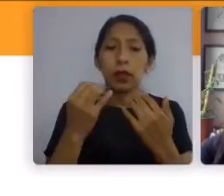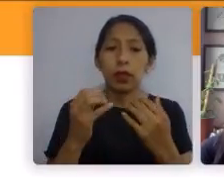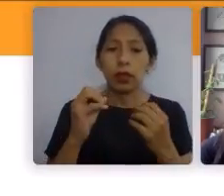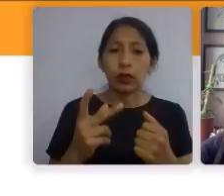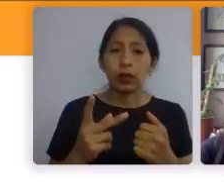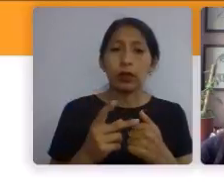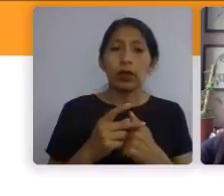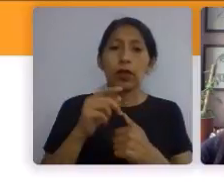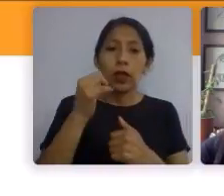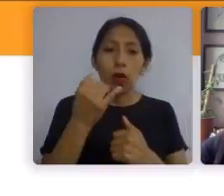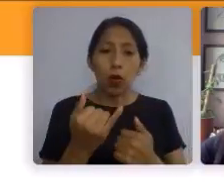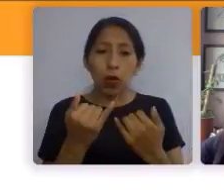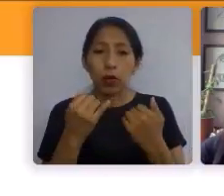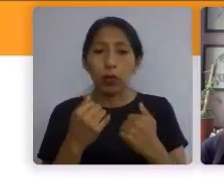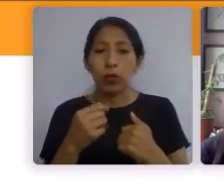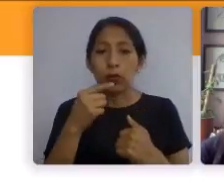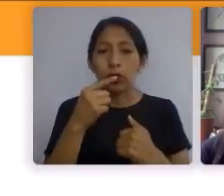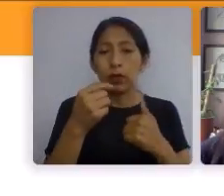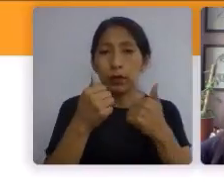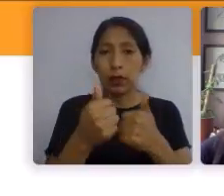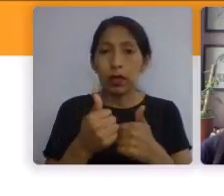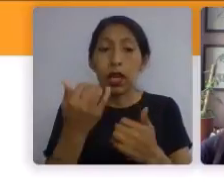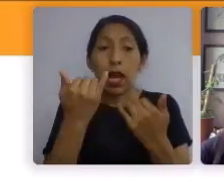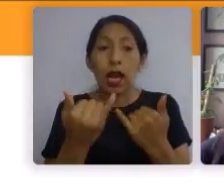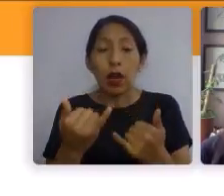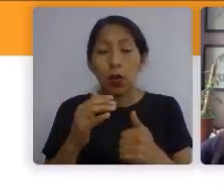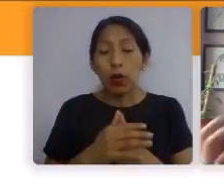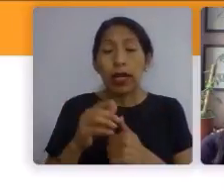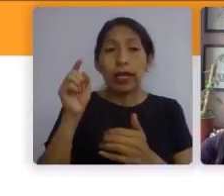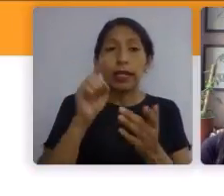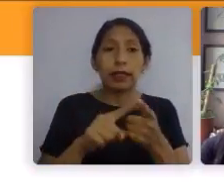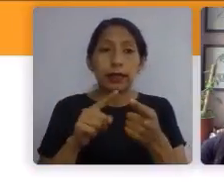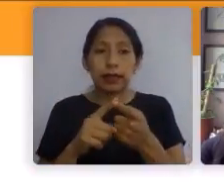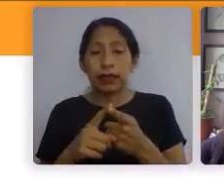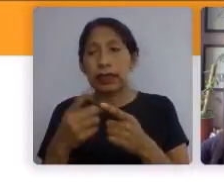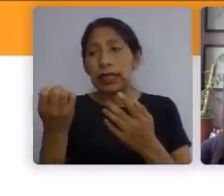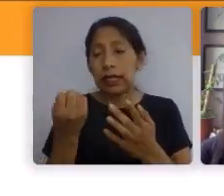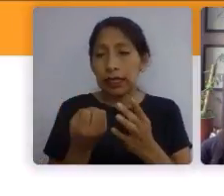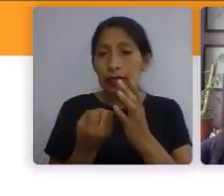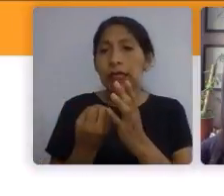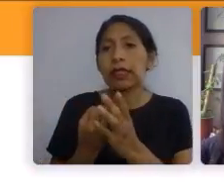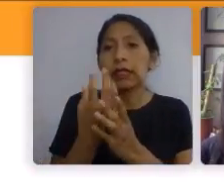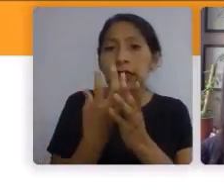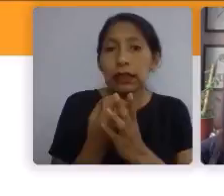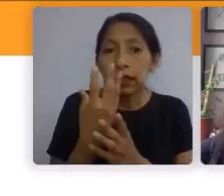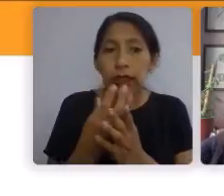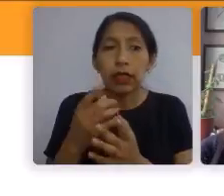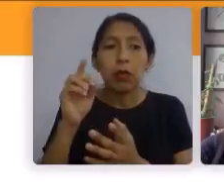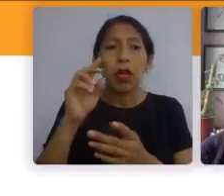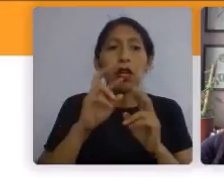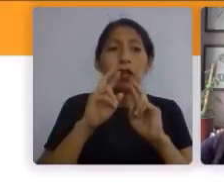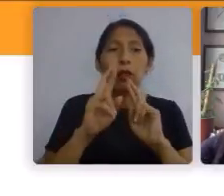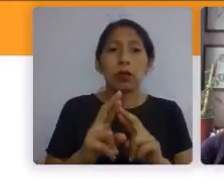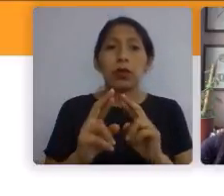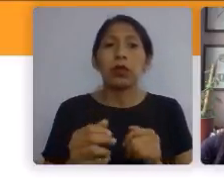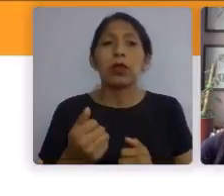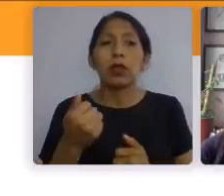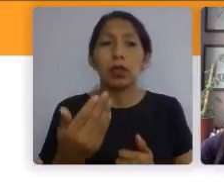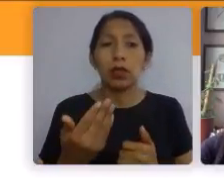IPK International. Fue obtenida en septiembre de este año en relación a los resultados del 2020 en